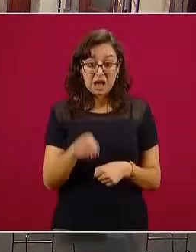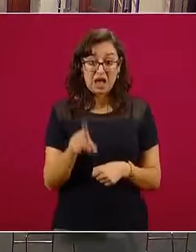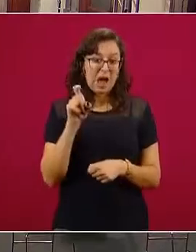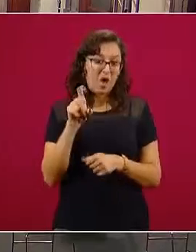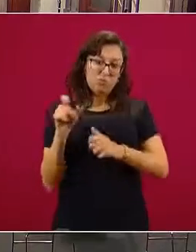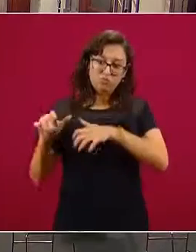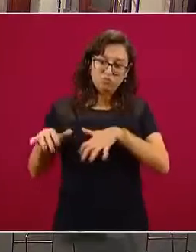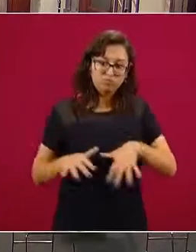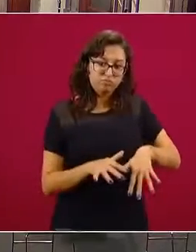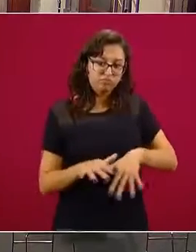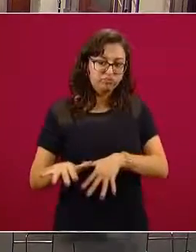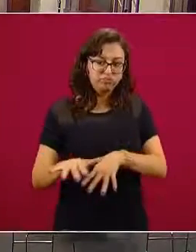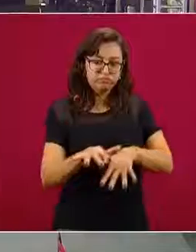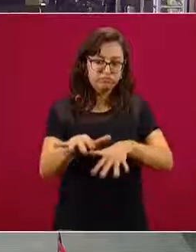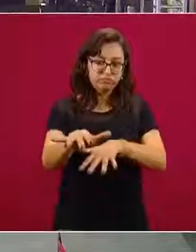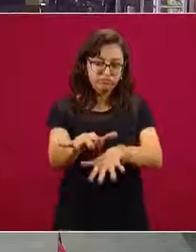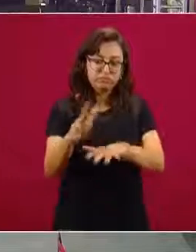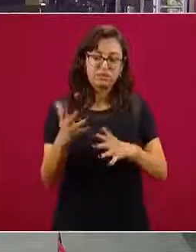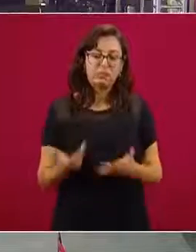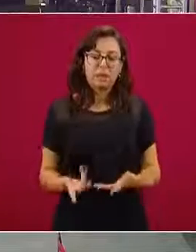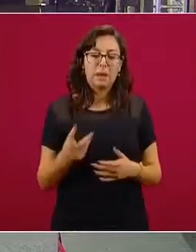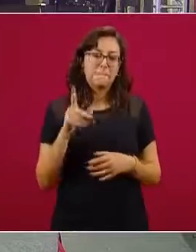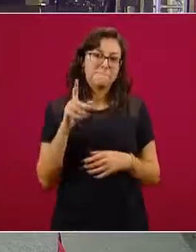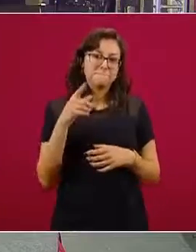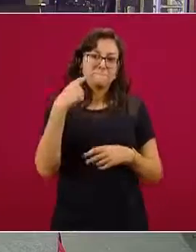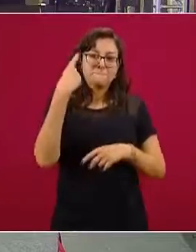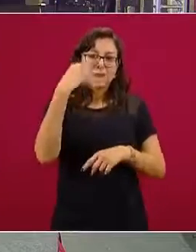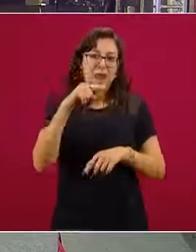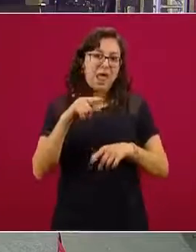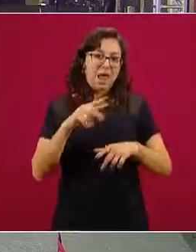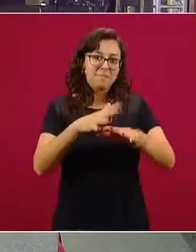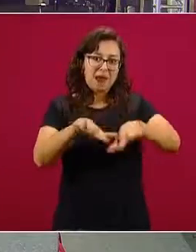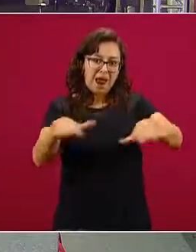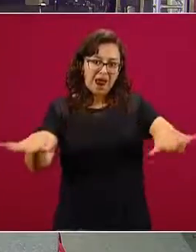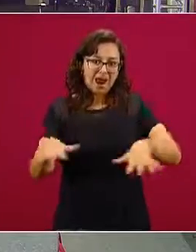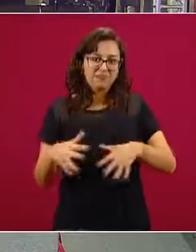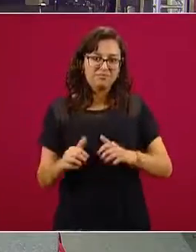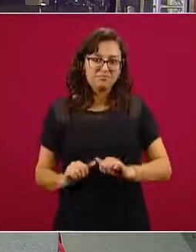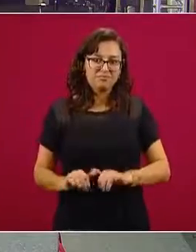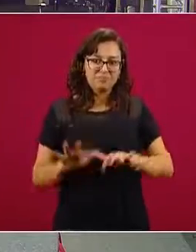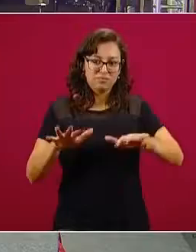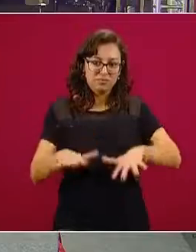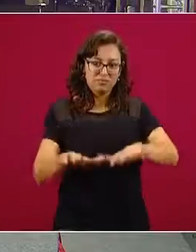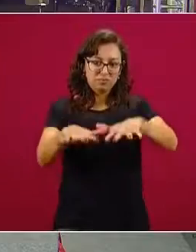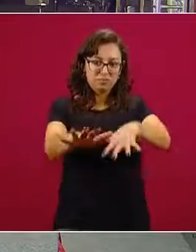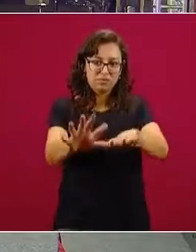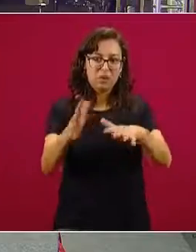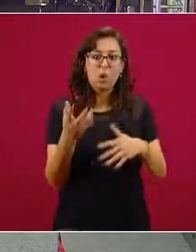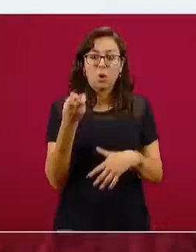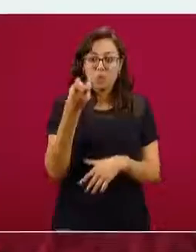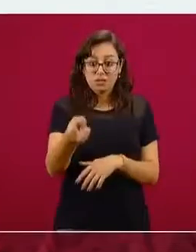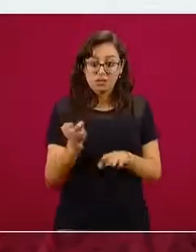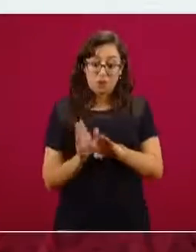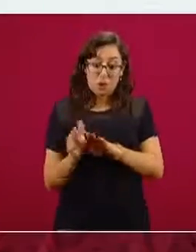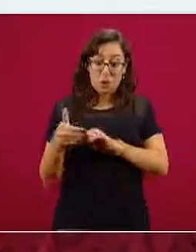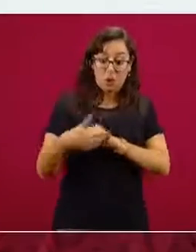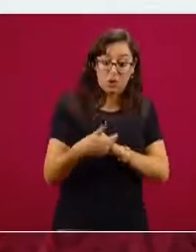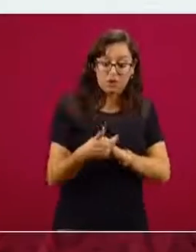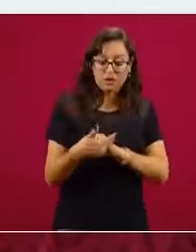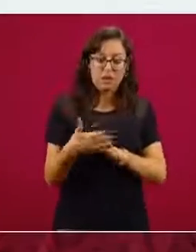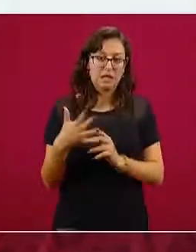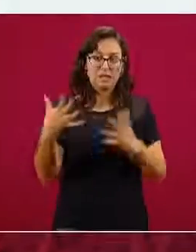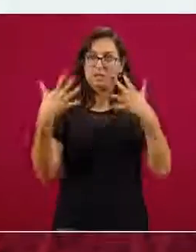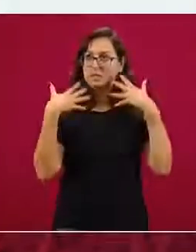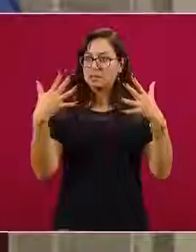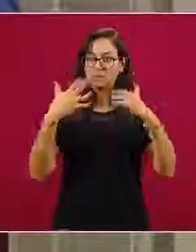cauces en Los Cabos que desembocan en el mar y que Los Cabos por su naturaleza, por su geografía y su